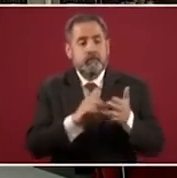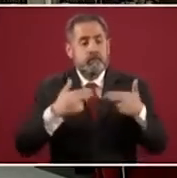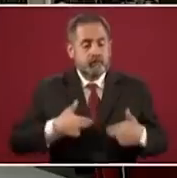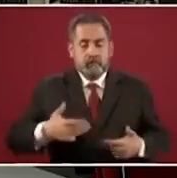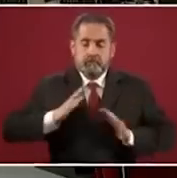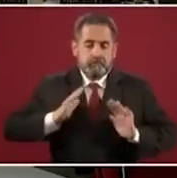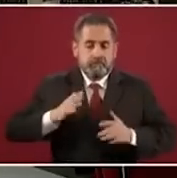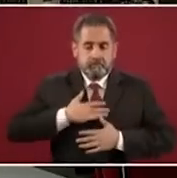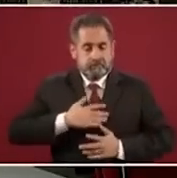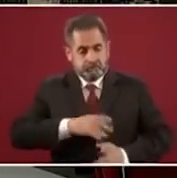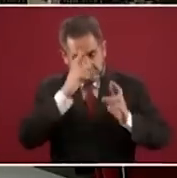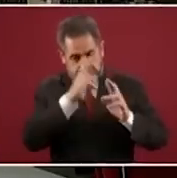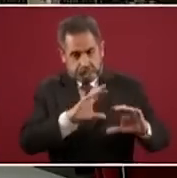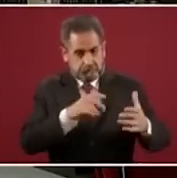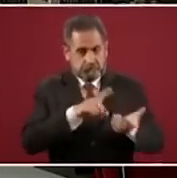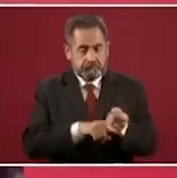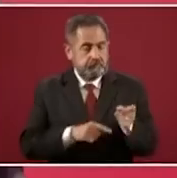respetuoso,